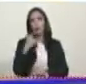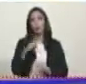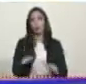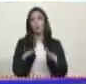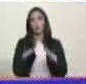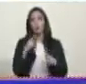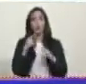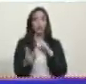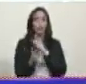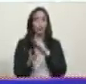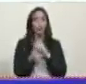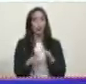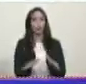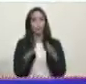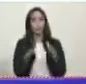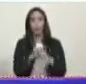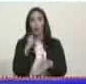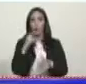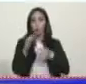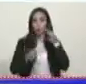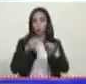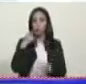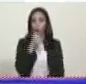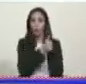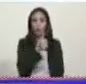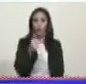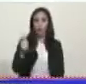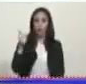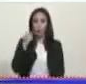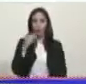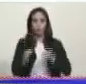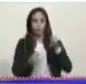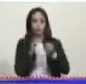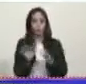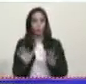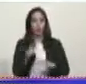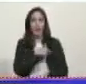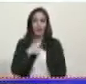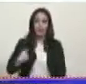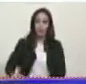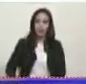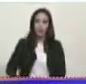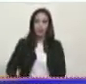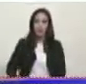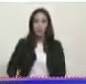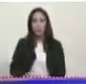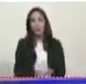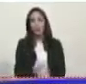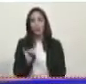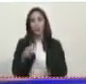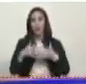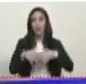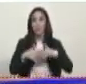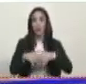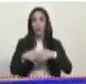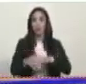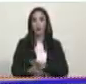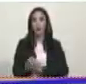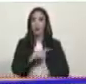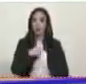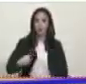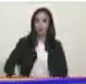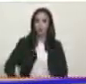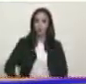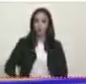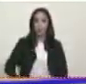calidad, como bien se explicaban los compañeros, son unidades chinas de la empresa Higer, que tiene